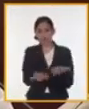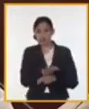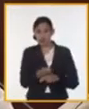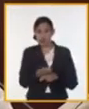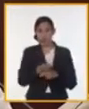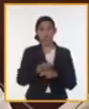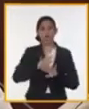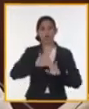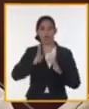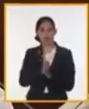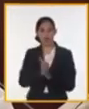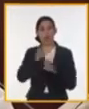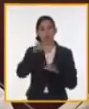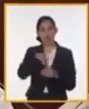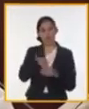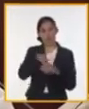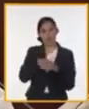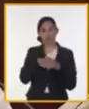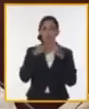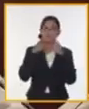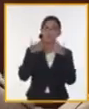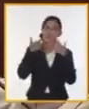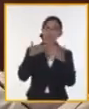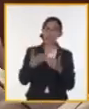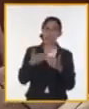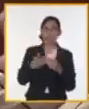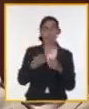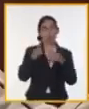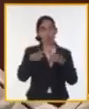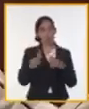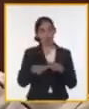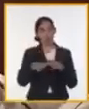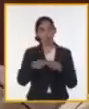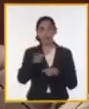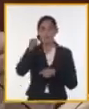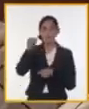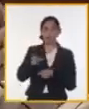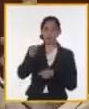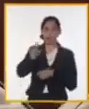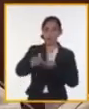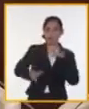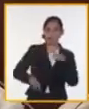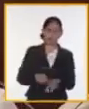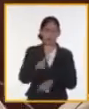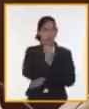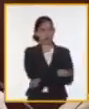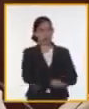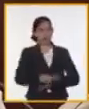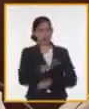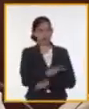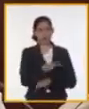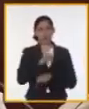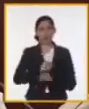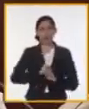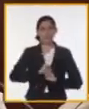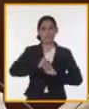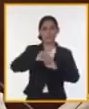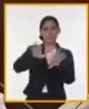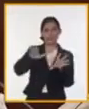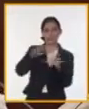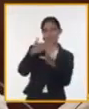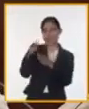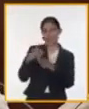de la historia, y precisamente el enemigo dedica millones tiene instituciones también dedicadas